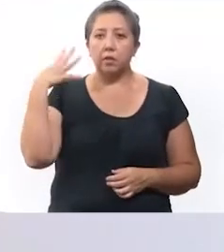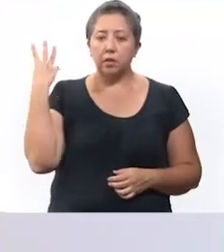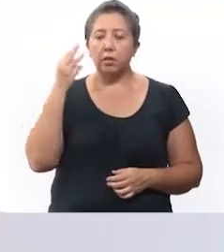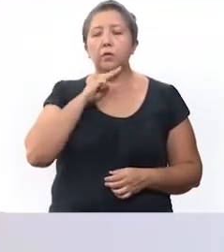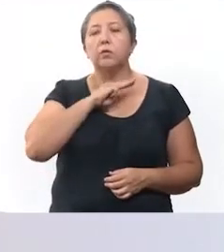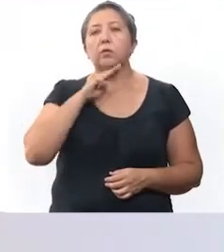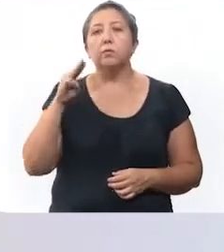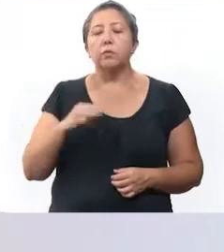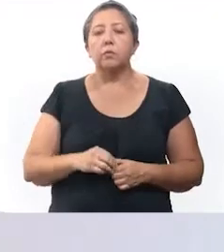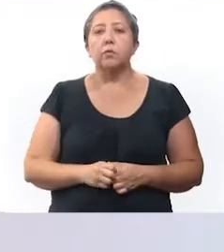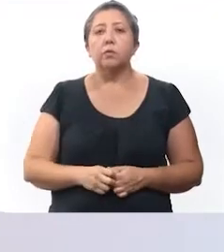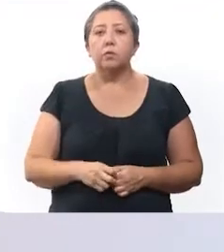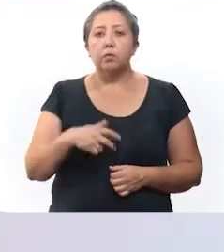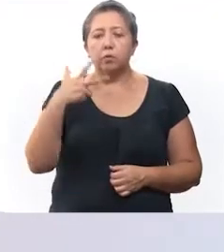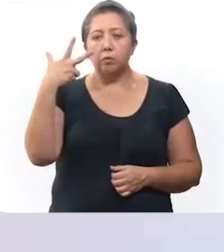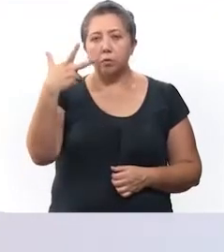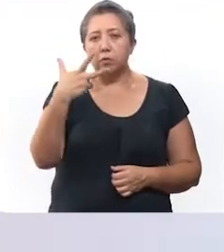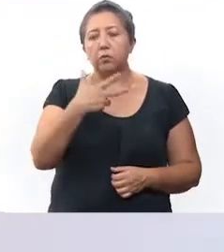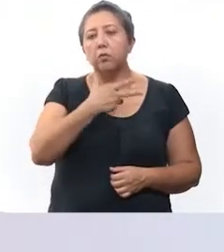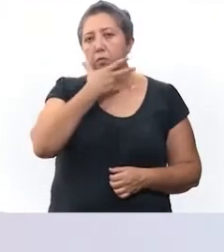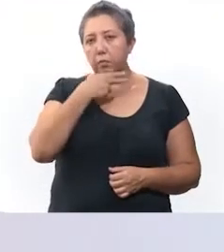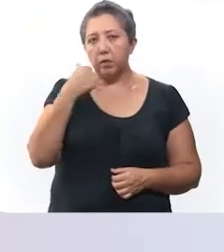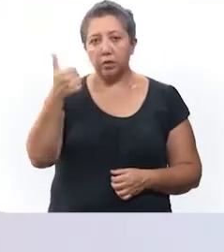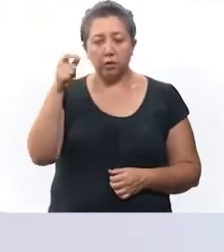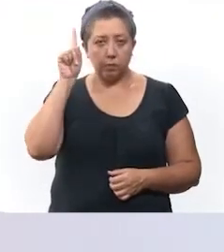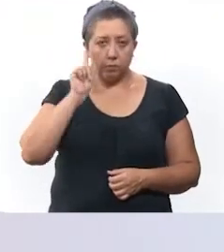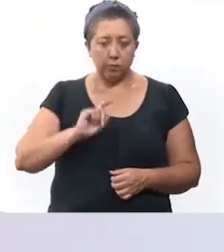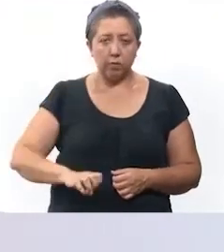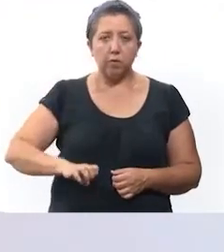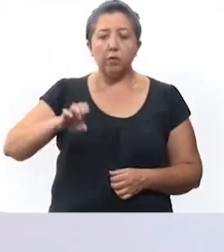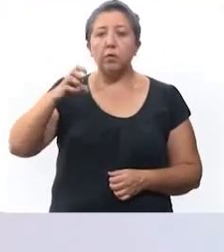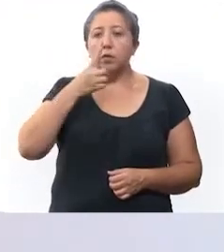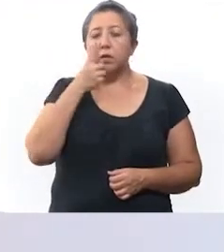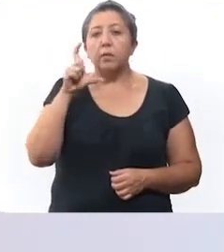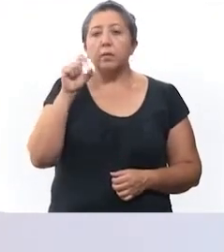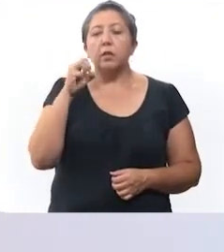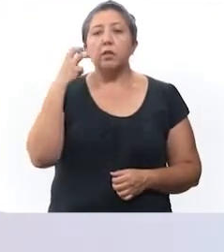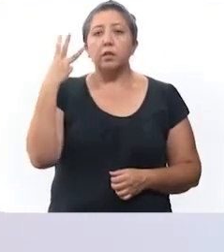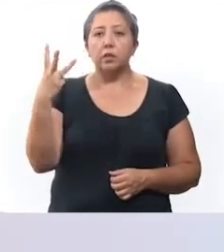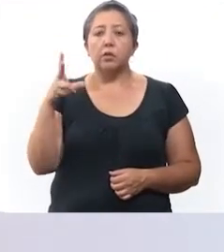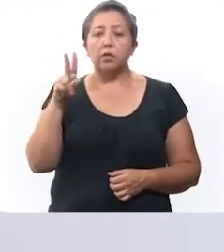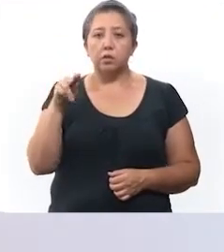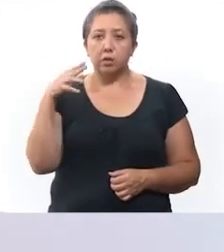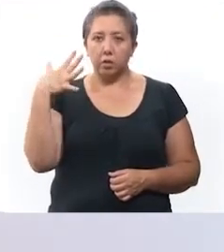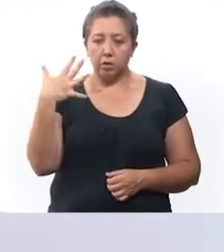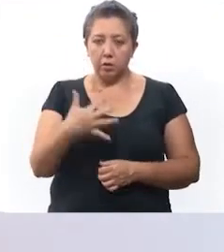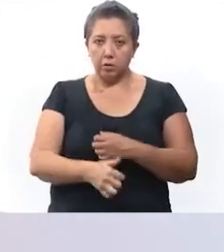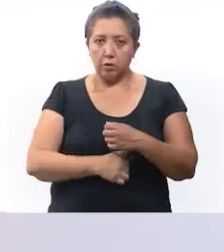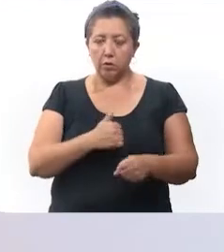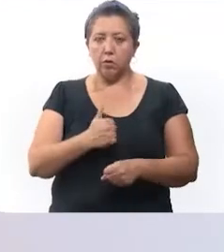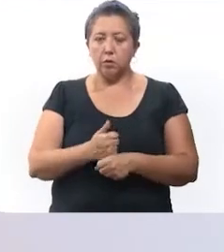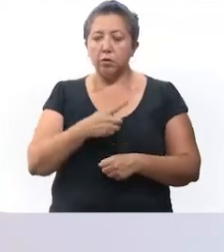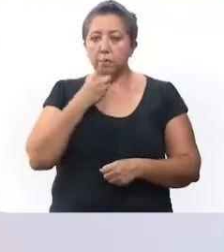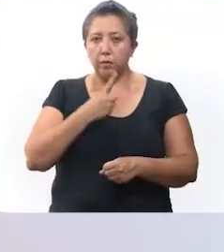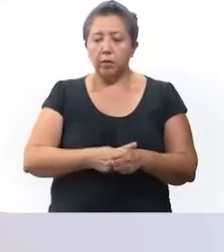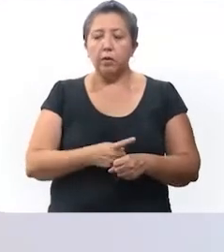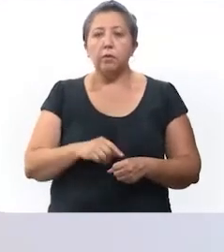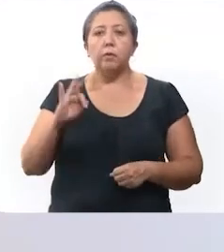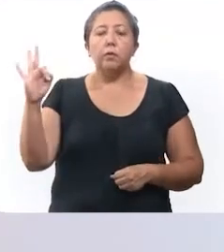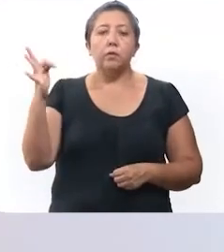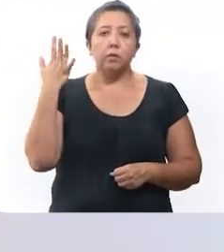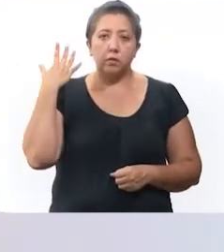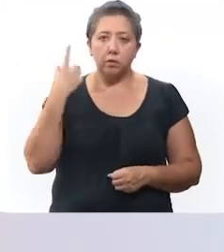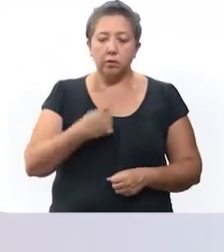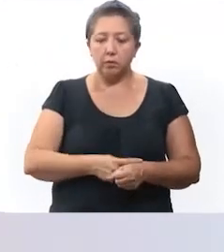14 fallecimientos, son 8 hombres y 6 mujeres de un rango de edad de 23 a 85 años. Sus principales